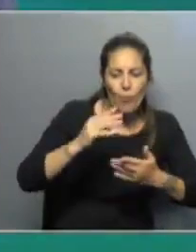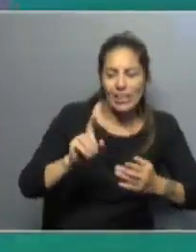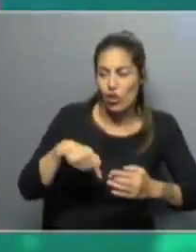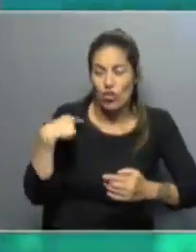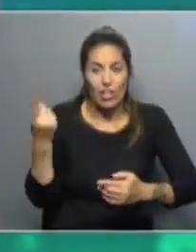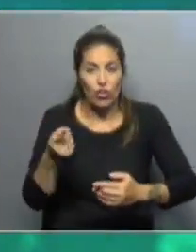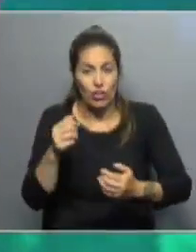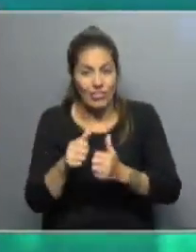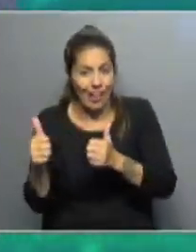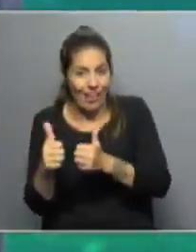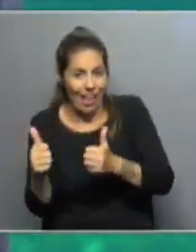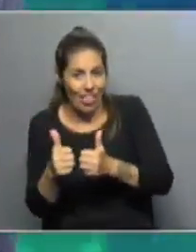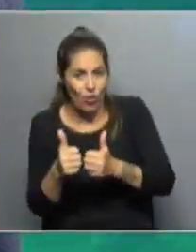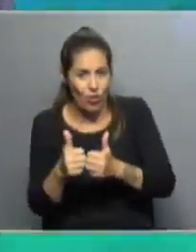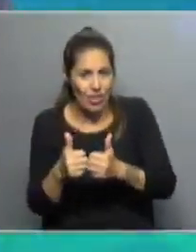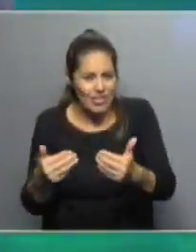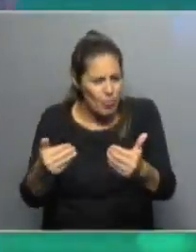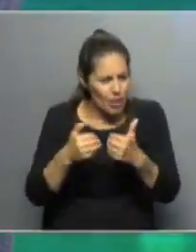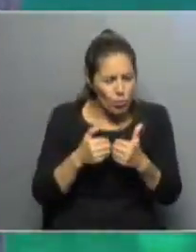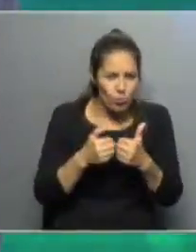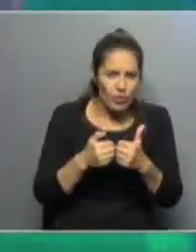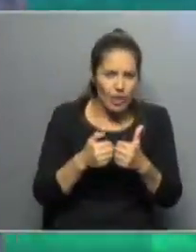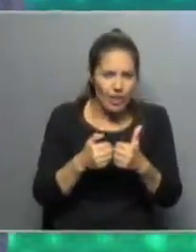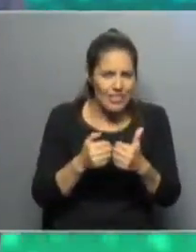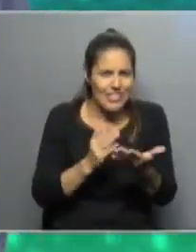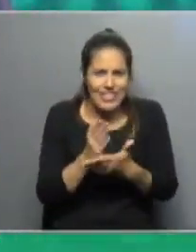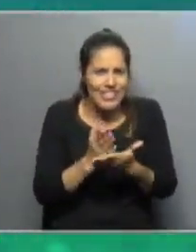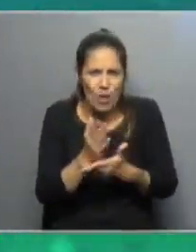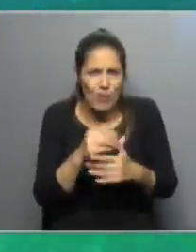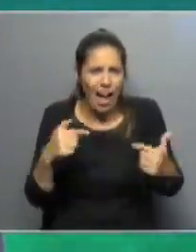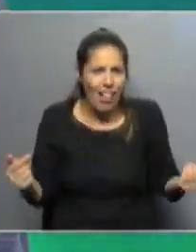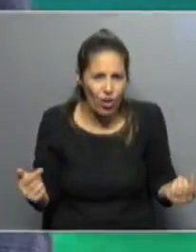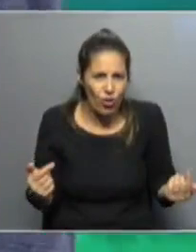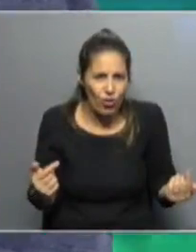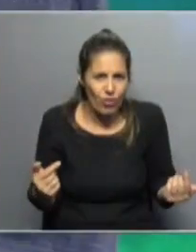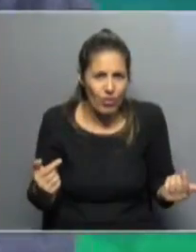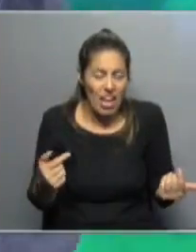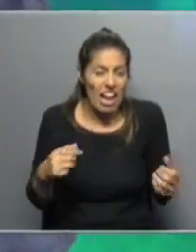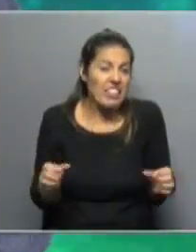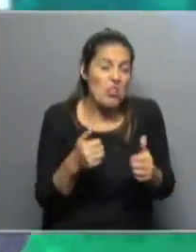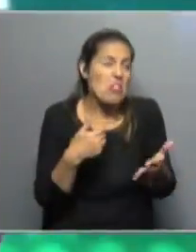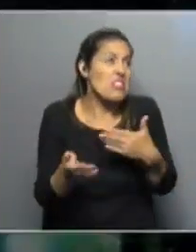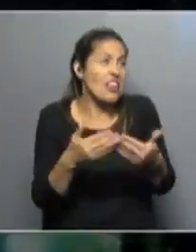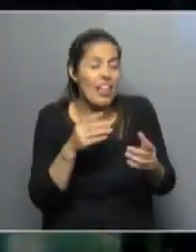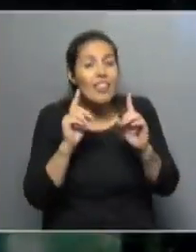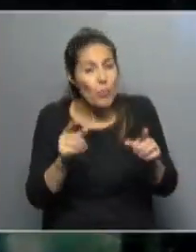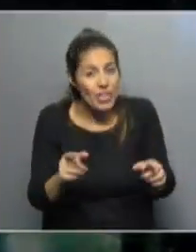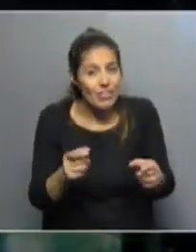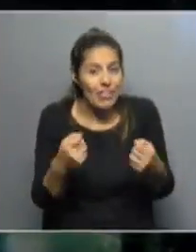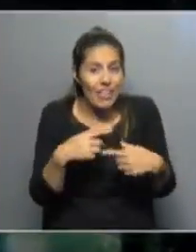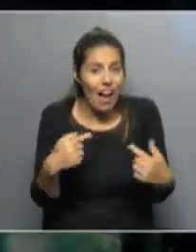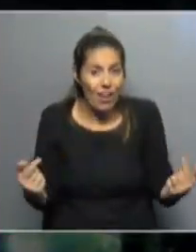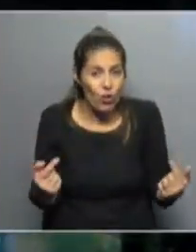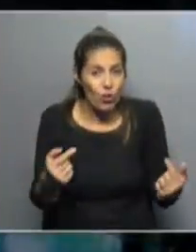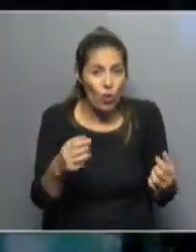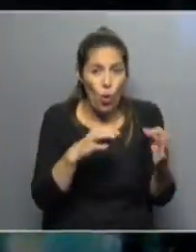conversación, se cuestiona, se interroga, siempre sucede algo, hasta la indiferencia. Si algo en una obra es indiferente,